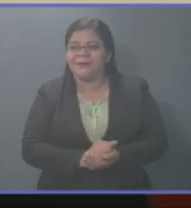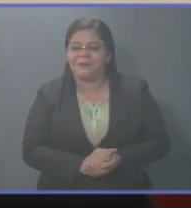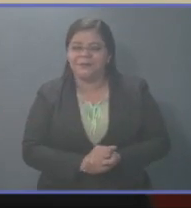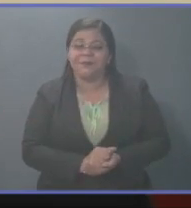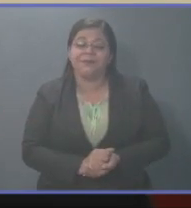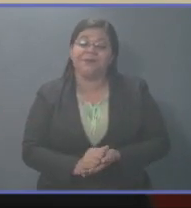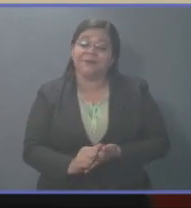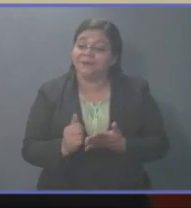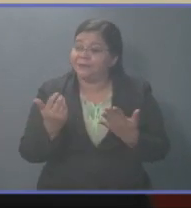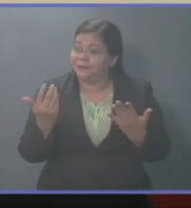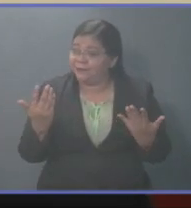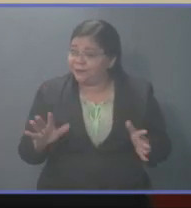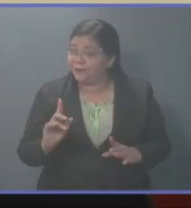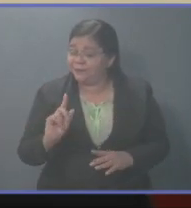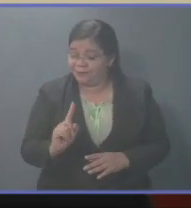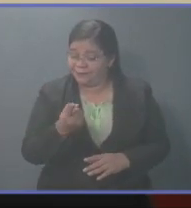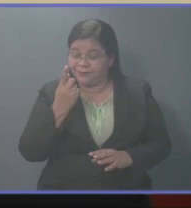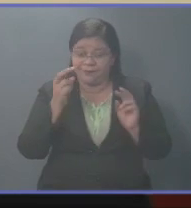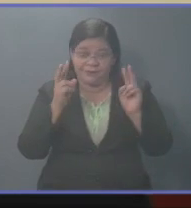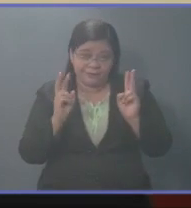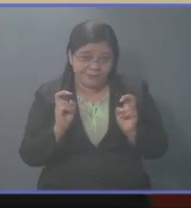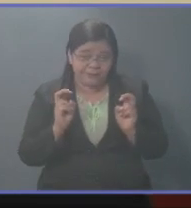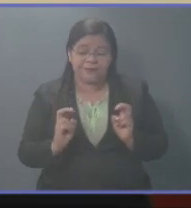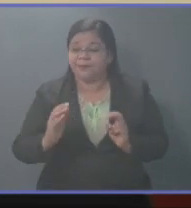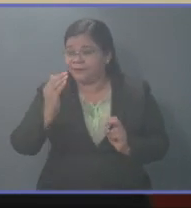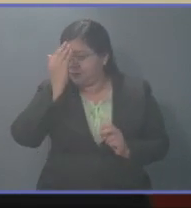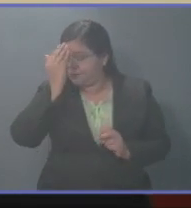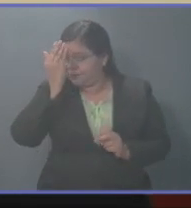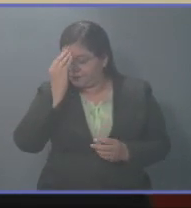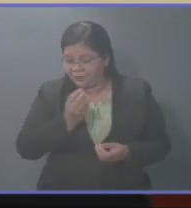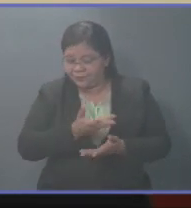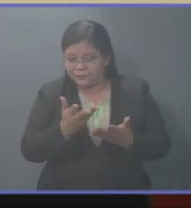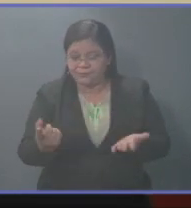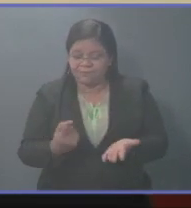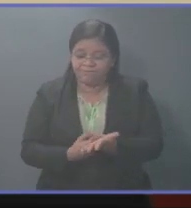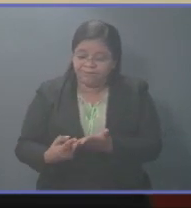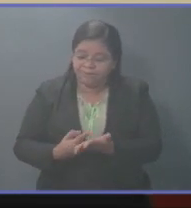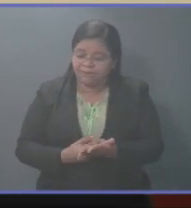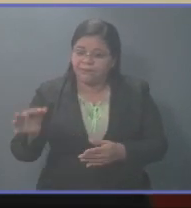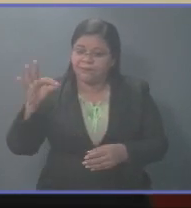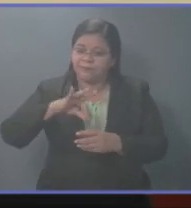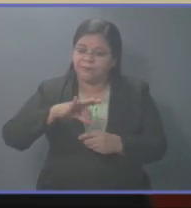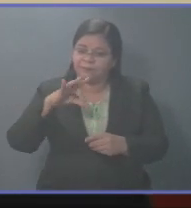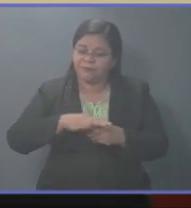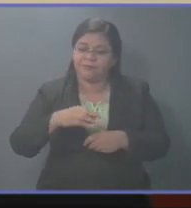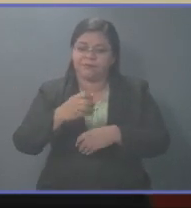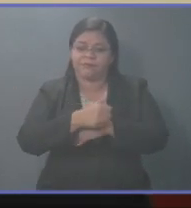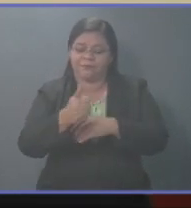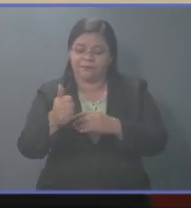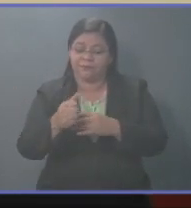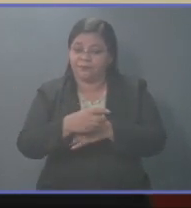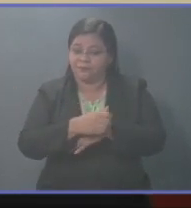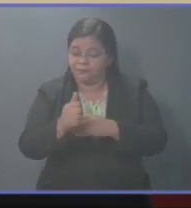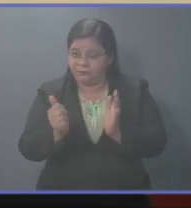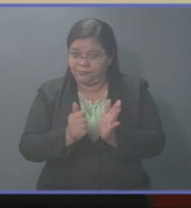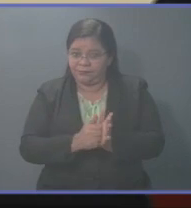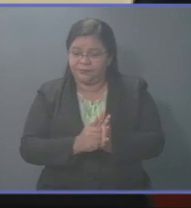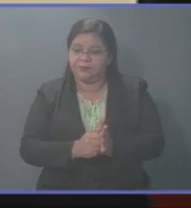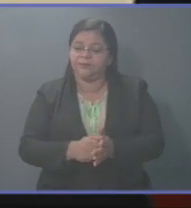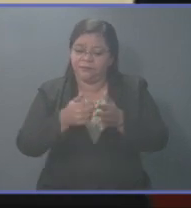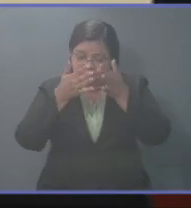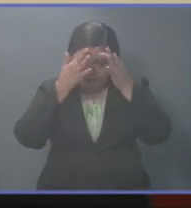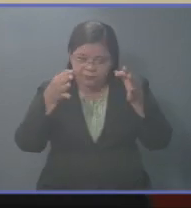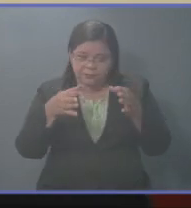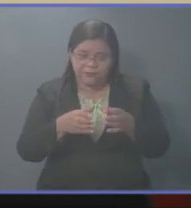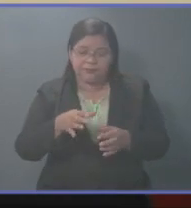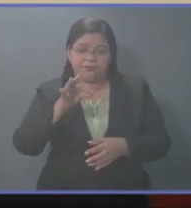que someta como único punto de conocimiento, debate y votación del Pleno de los Diputados que la conforman el